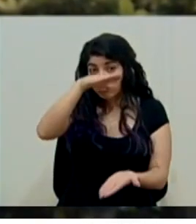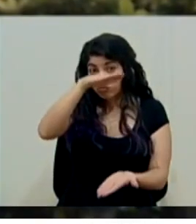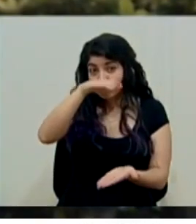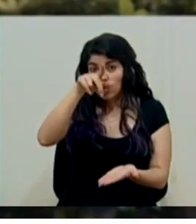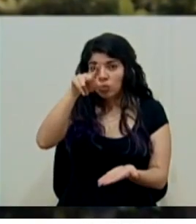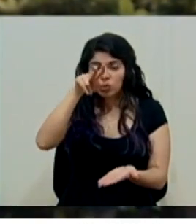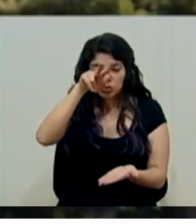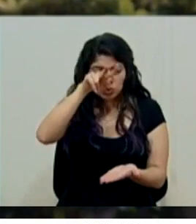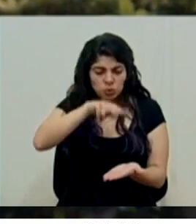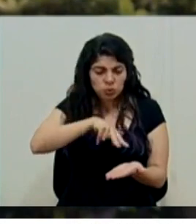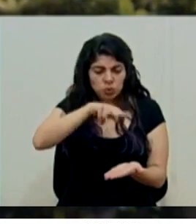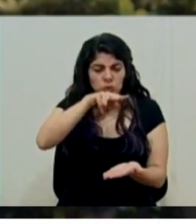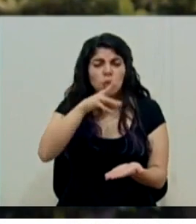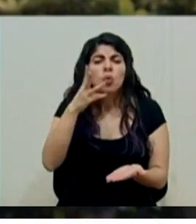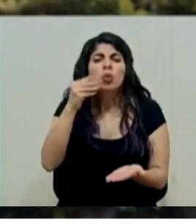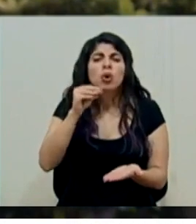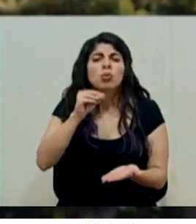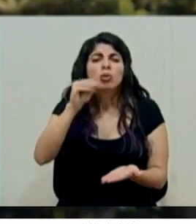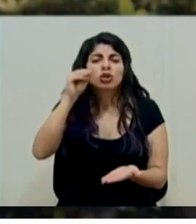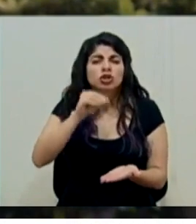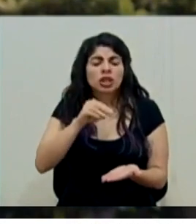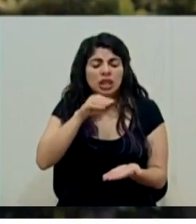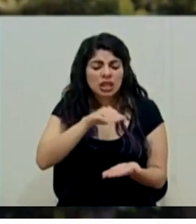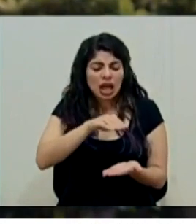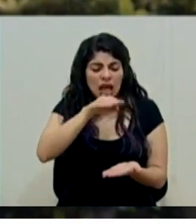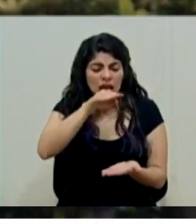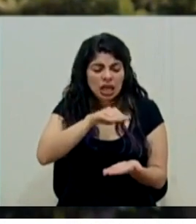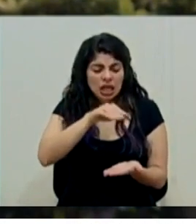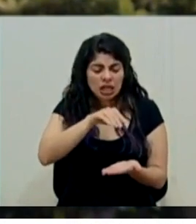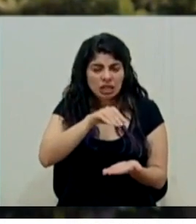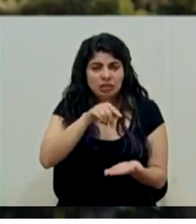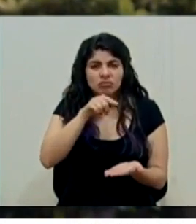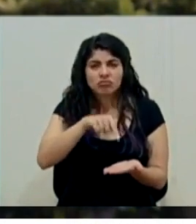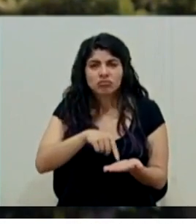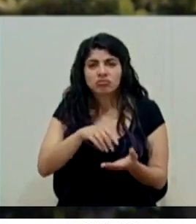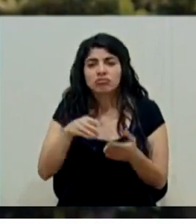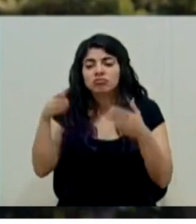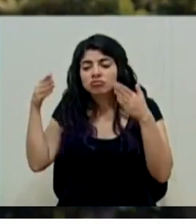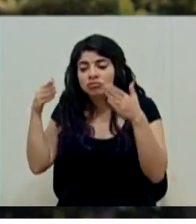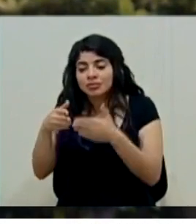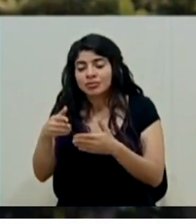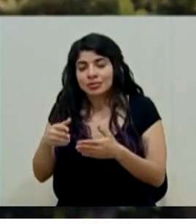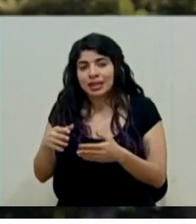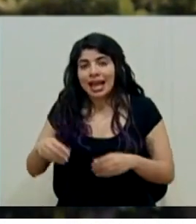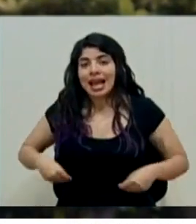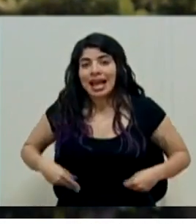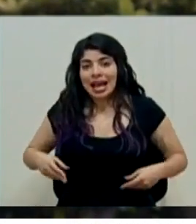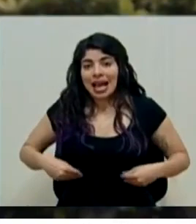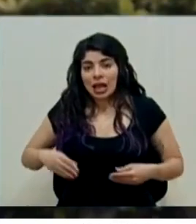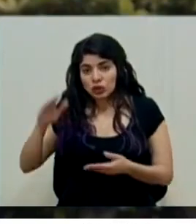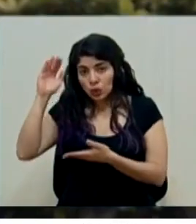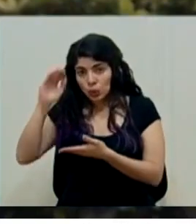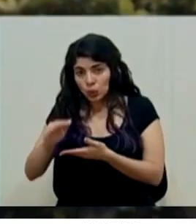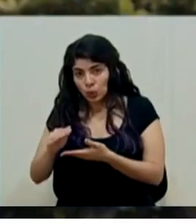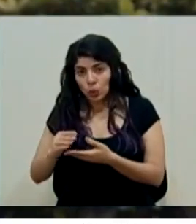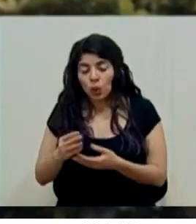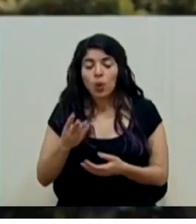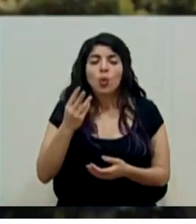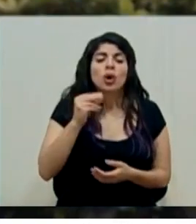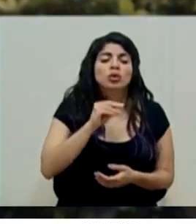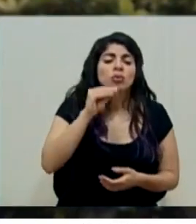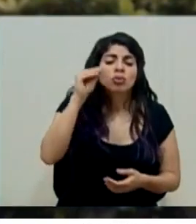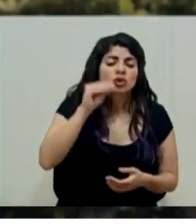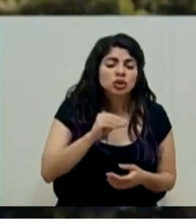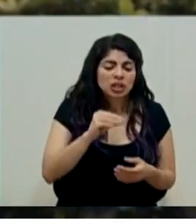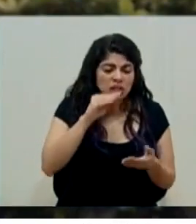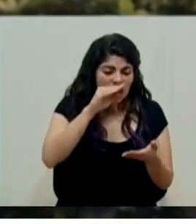si usted podría decir cuánto porcentaje estaría inclinado hacia el recorte del gasto público y cuál porcentaje